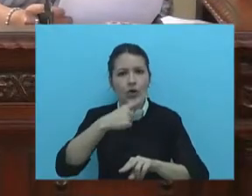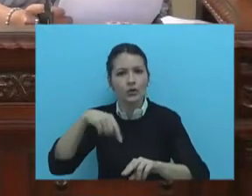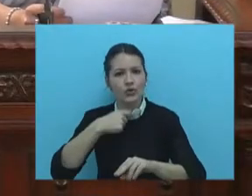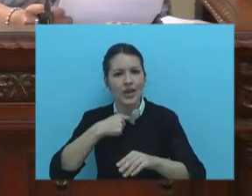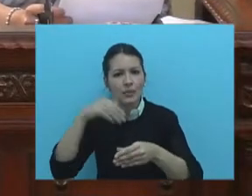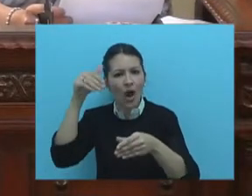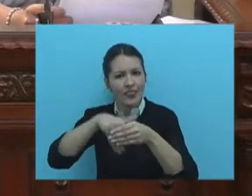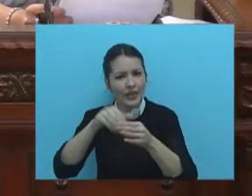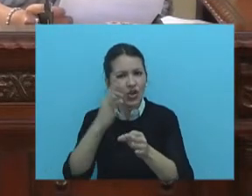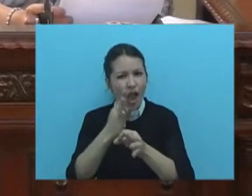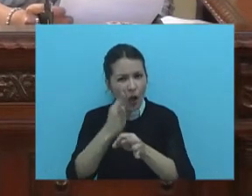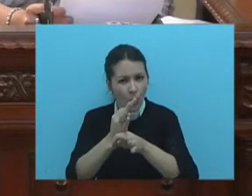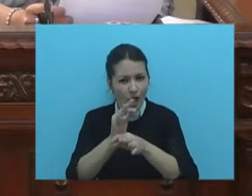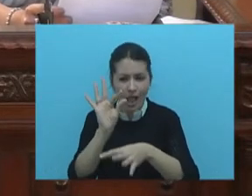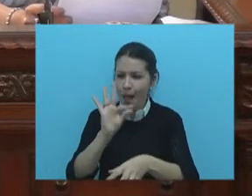Muy bien.